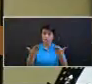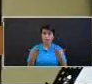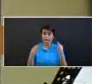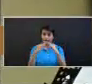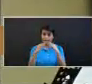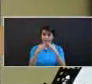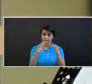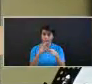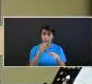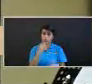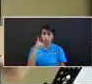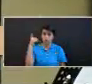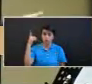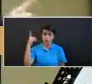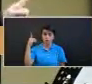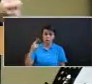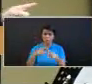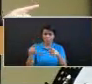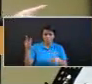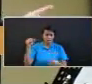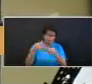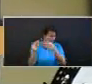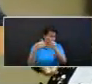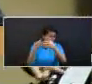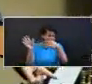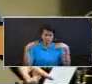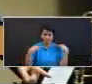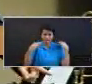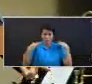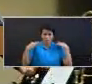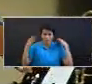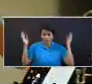Dios. Pero a ellos no les interesó humillarse.